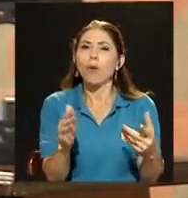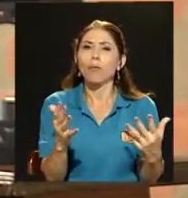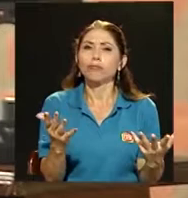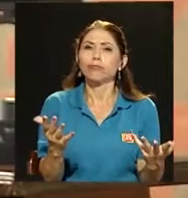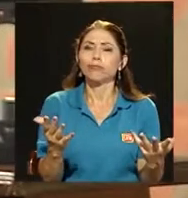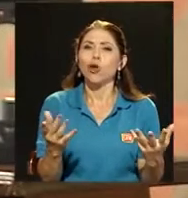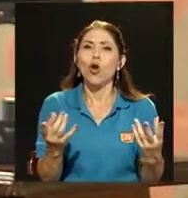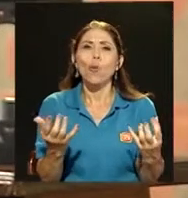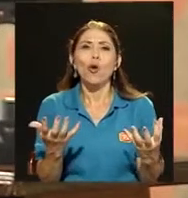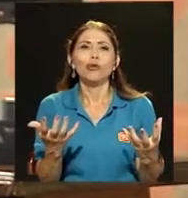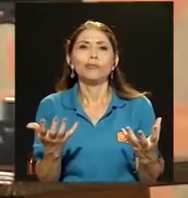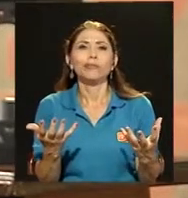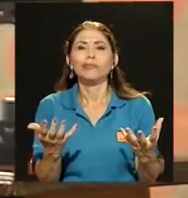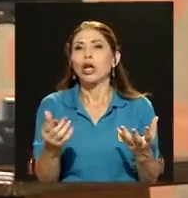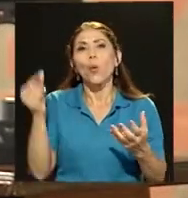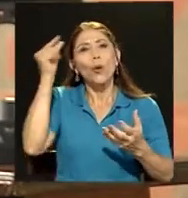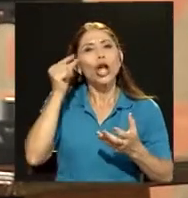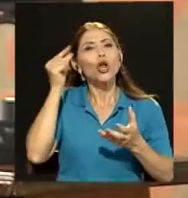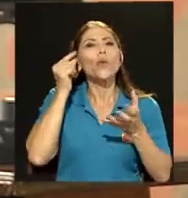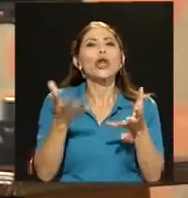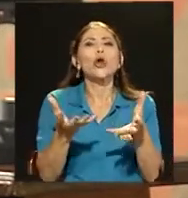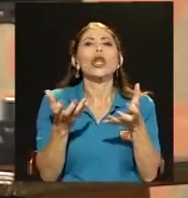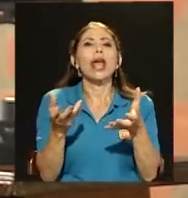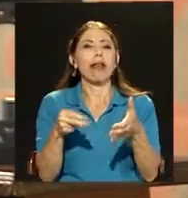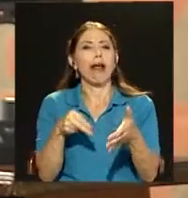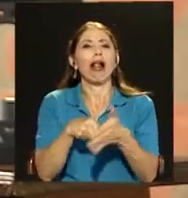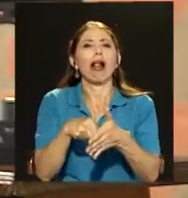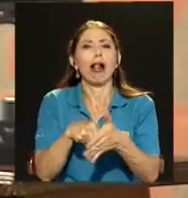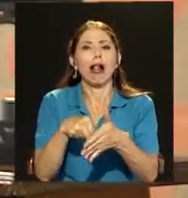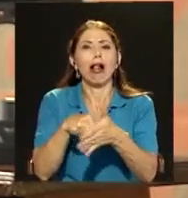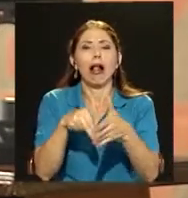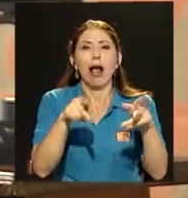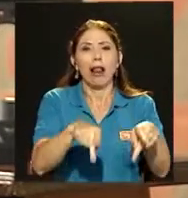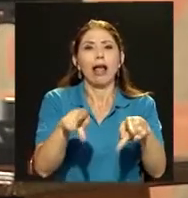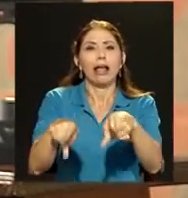son ganas del gobierno de estorbarle a la gente y hacerle